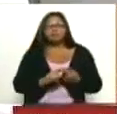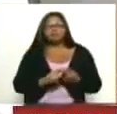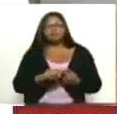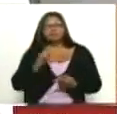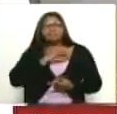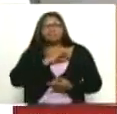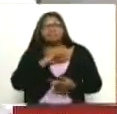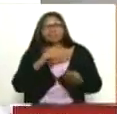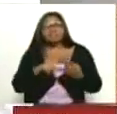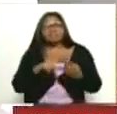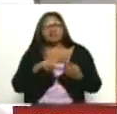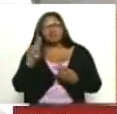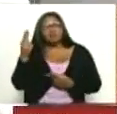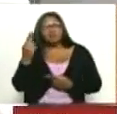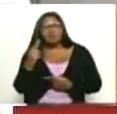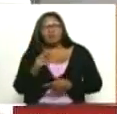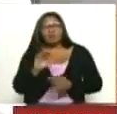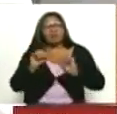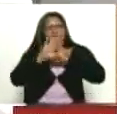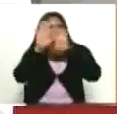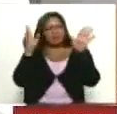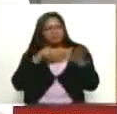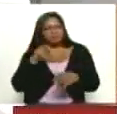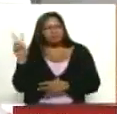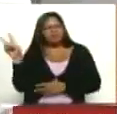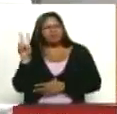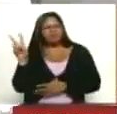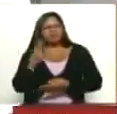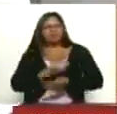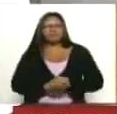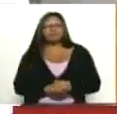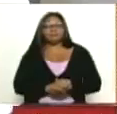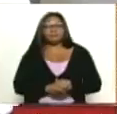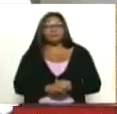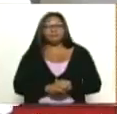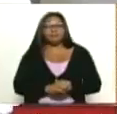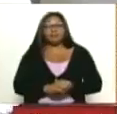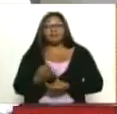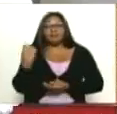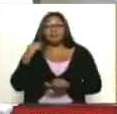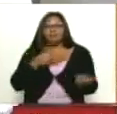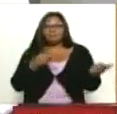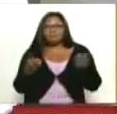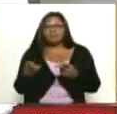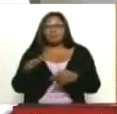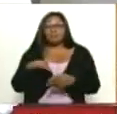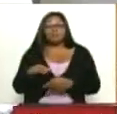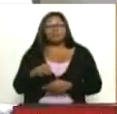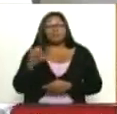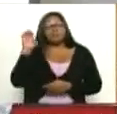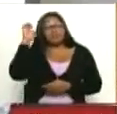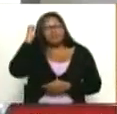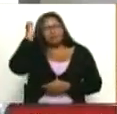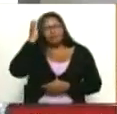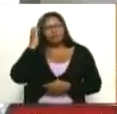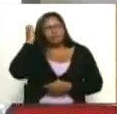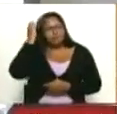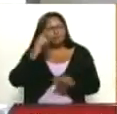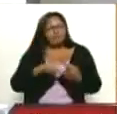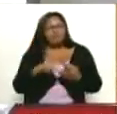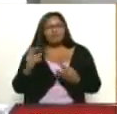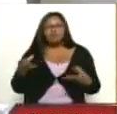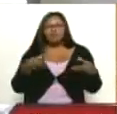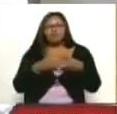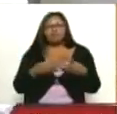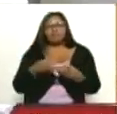Chile, Uruguay y por supuesto Venezuela. Tenemos también invitados de Europa. Vienen las delegaciones